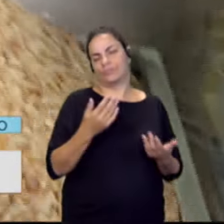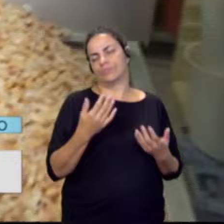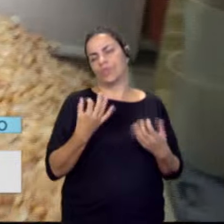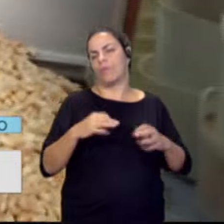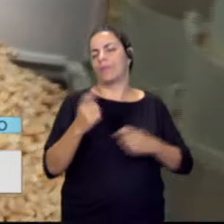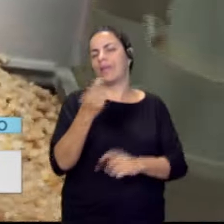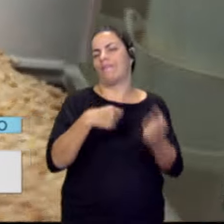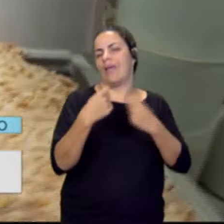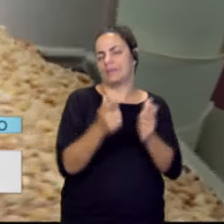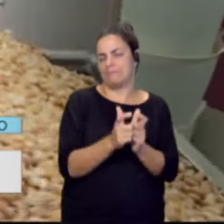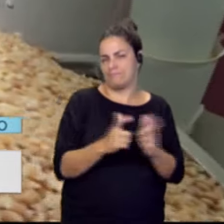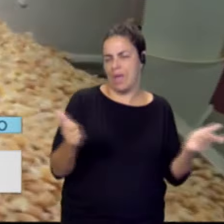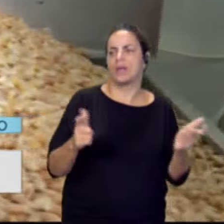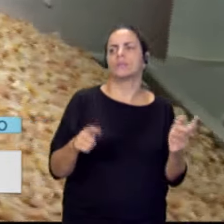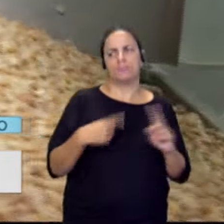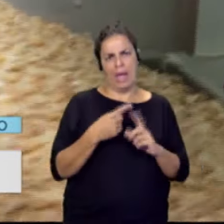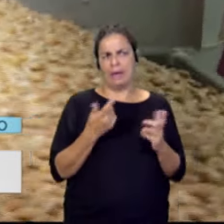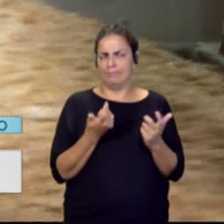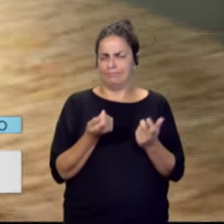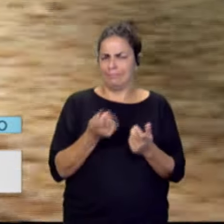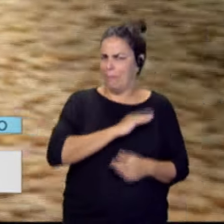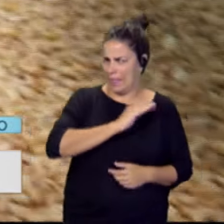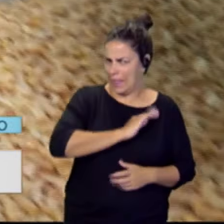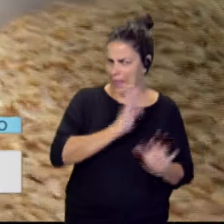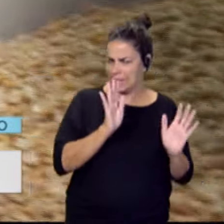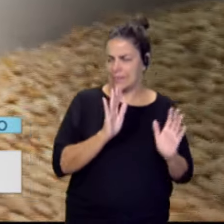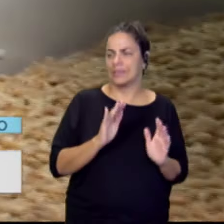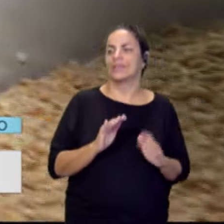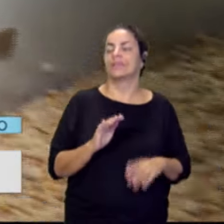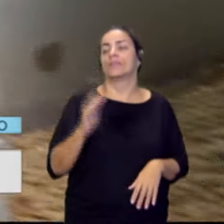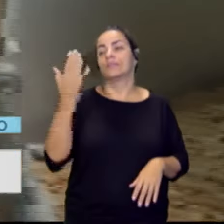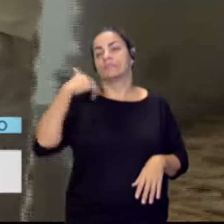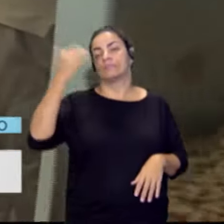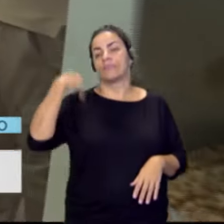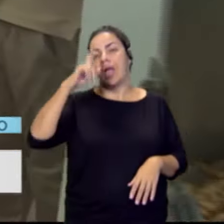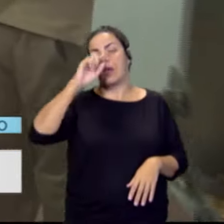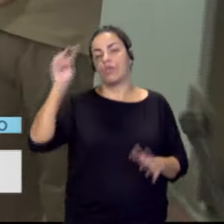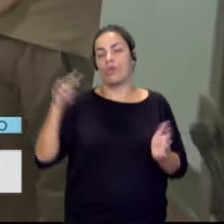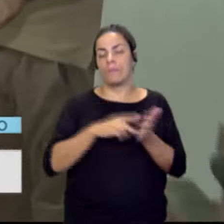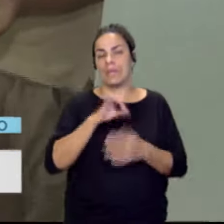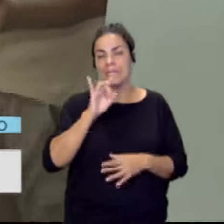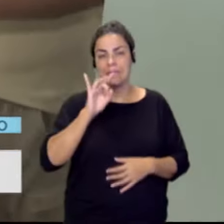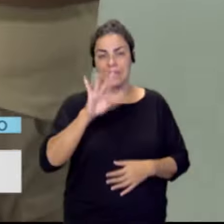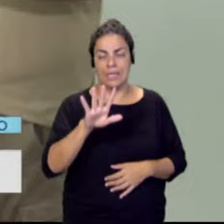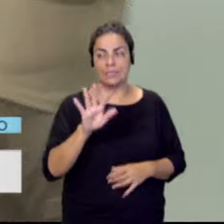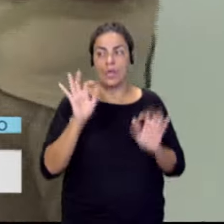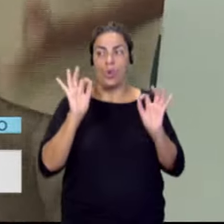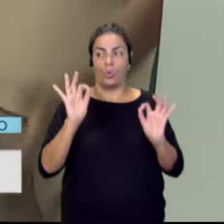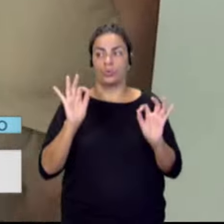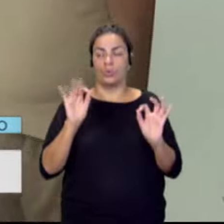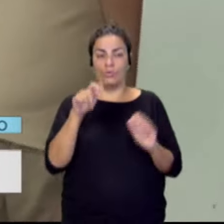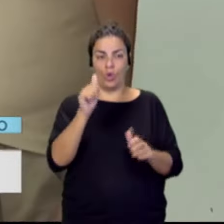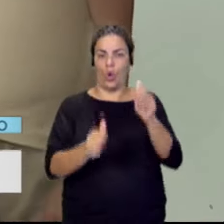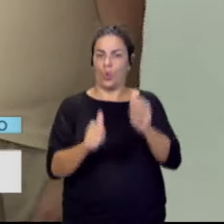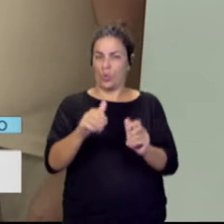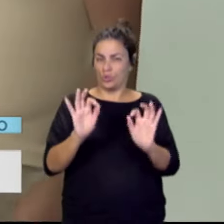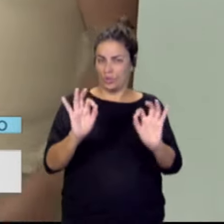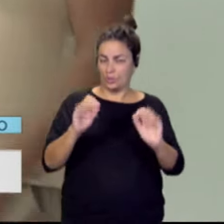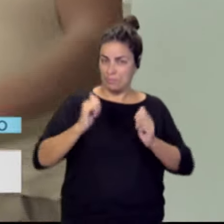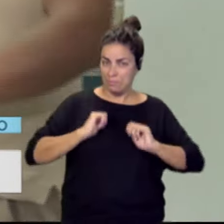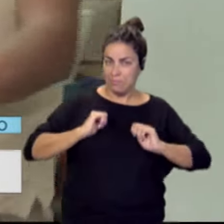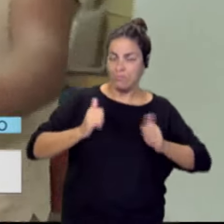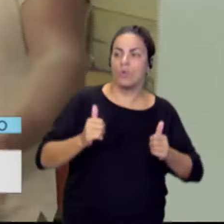se aumentan en consideración, ¿no? Allá por el 2015, cuando se iniciaron este tipo de concursos,